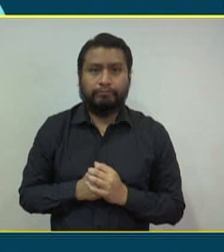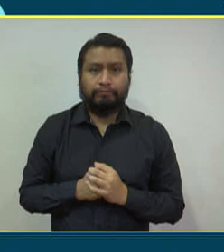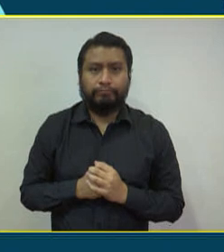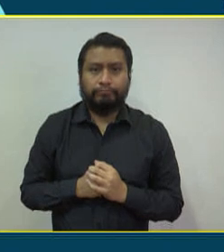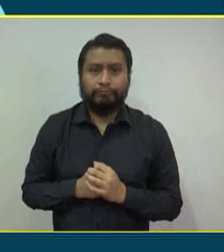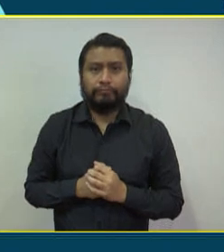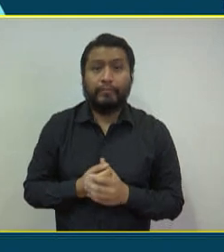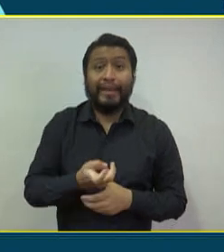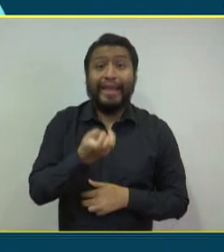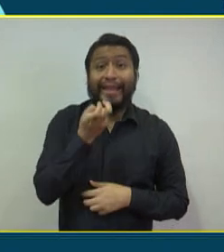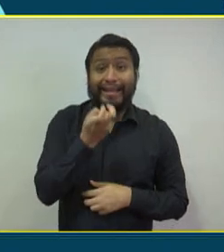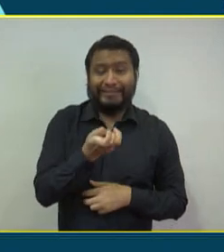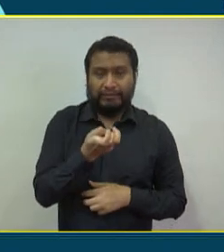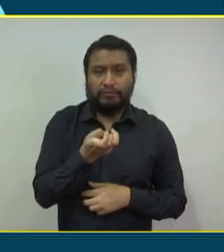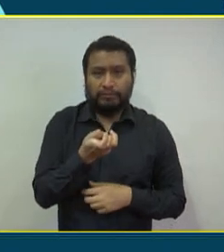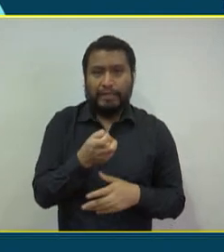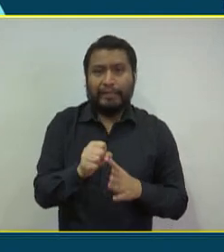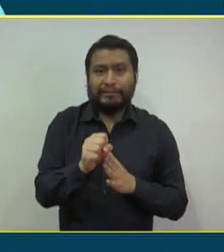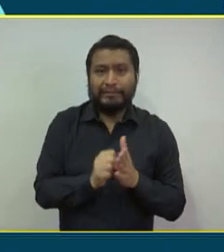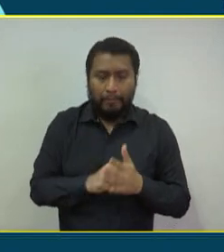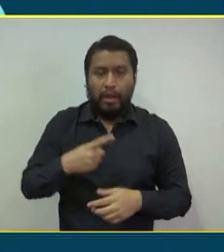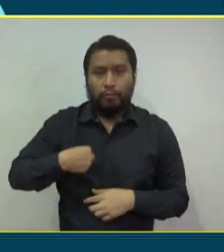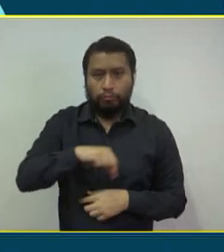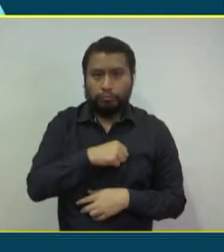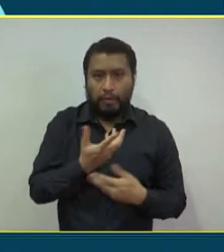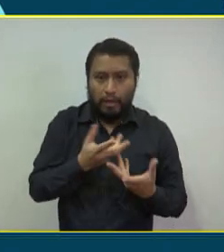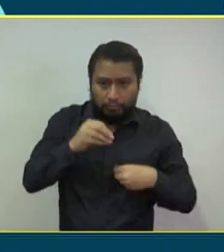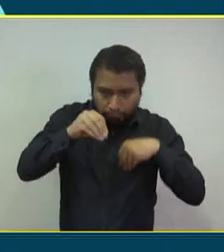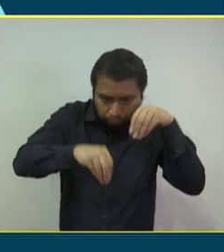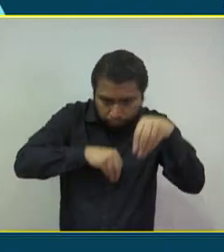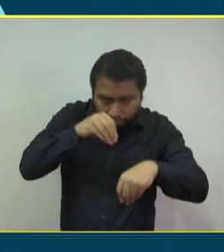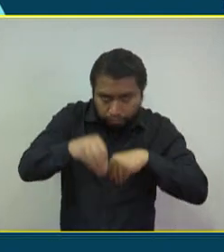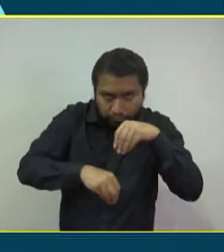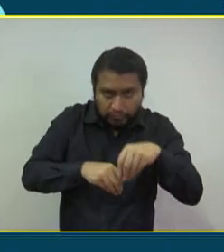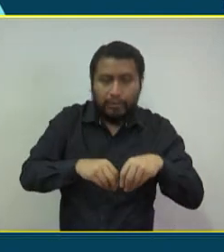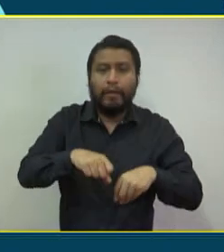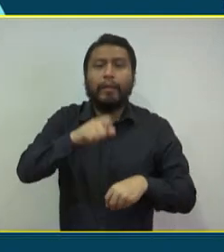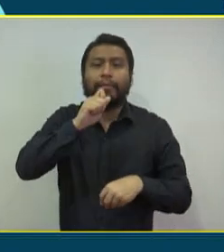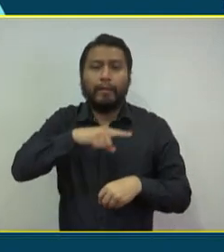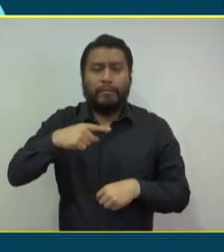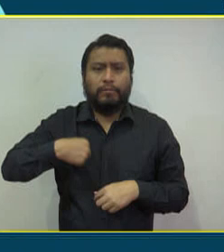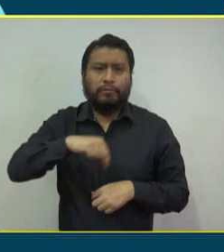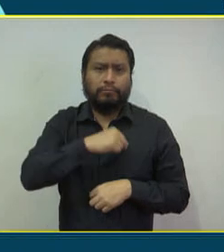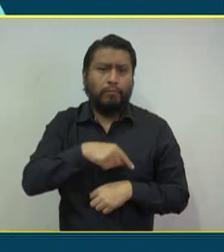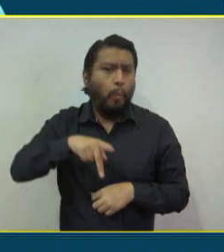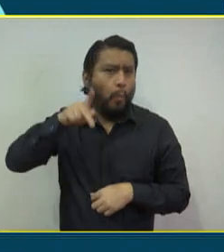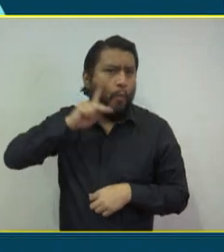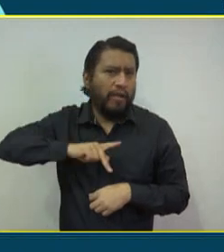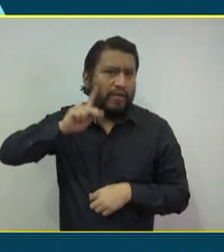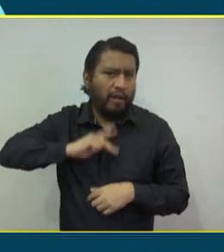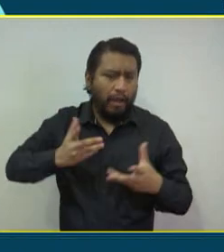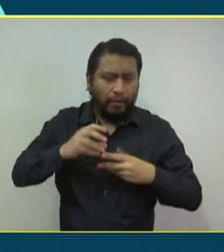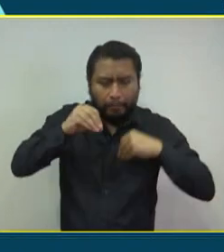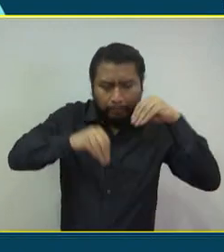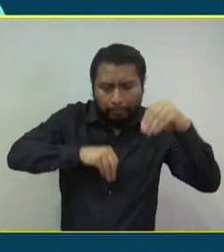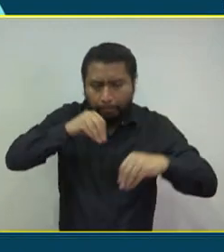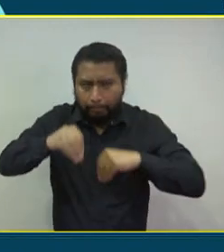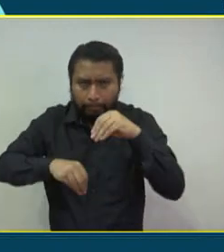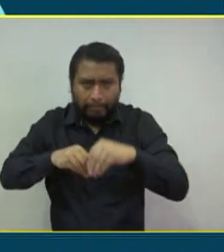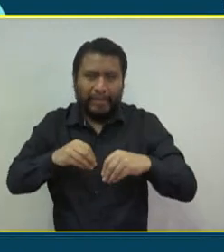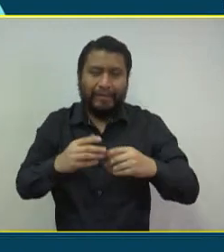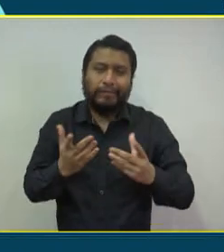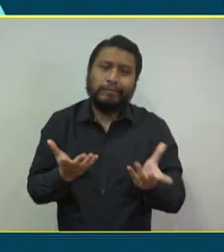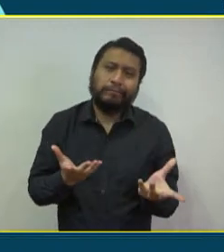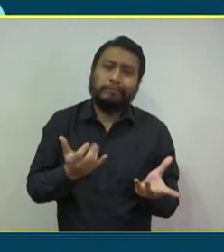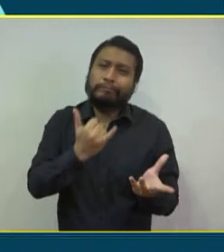A partir de este sistema que realizamos, nosotros hicimos unas pruebas. No pudimos conseguir